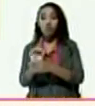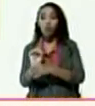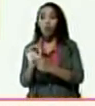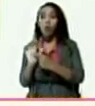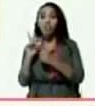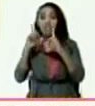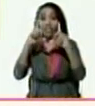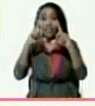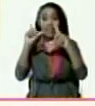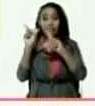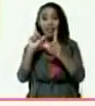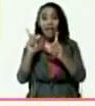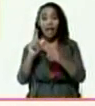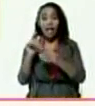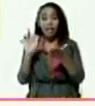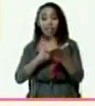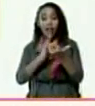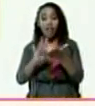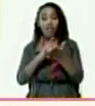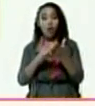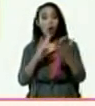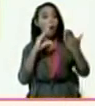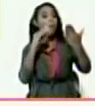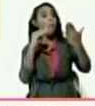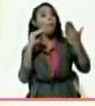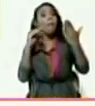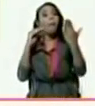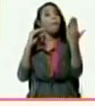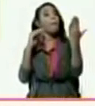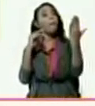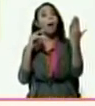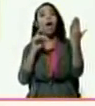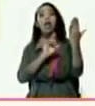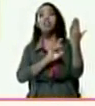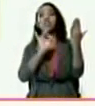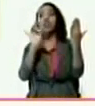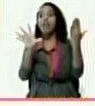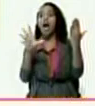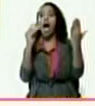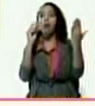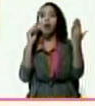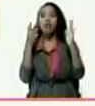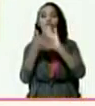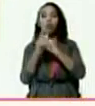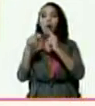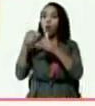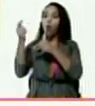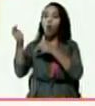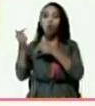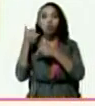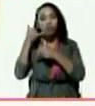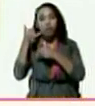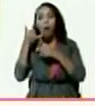teléfono y ponerse a hablar y no dejar hablar al que está supuestamente al otro lado de la línea,